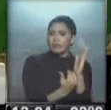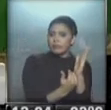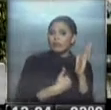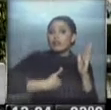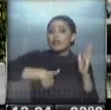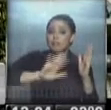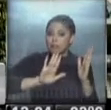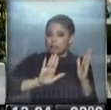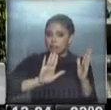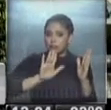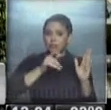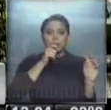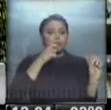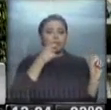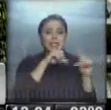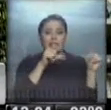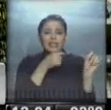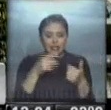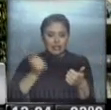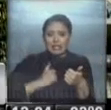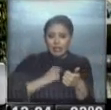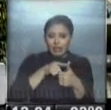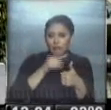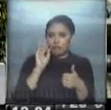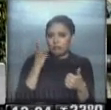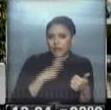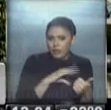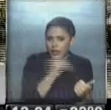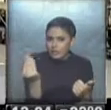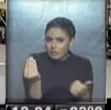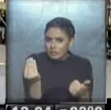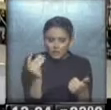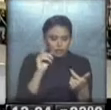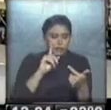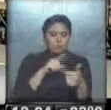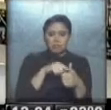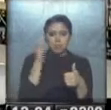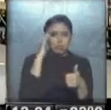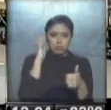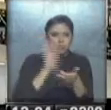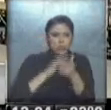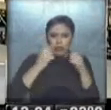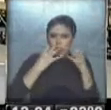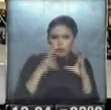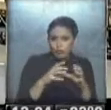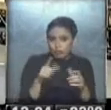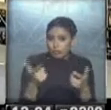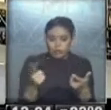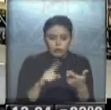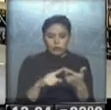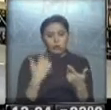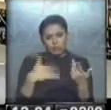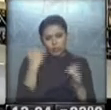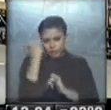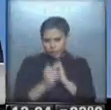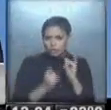que más se le cedieron entradas? Canadá, que ni clasificó su selección, no tiene cultura por el fútbol. Bueno, hay mucho,